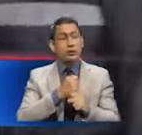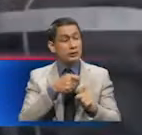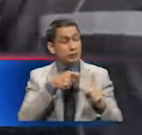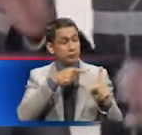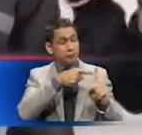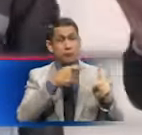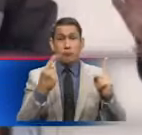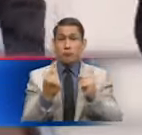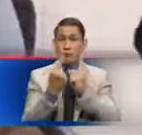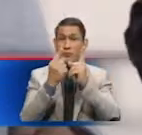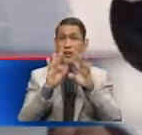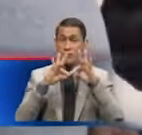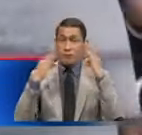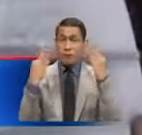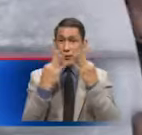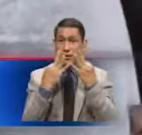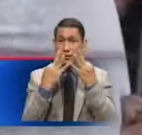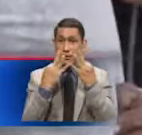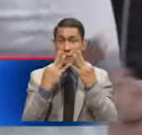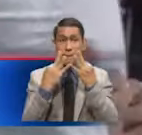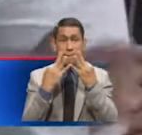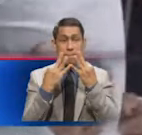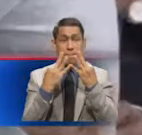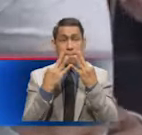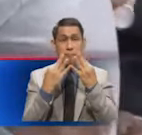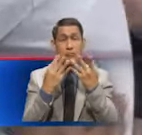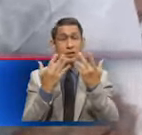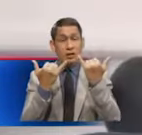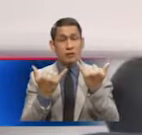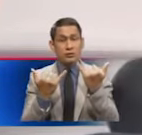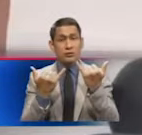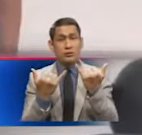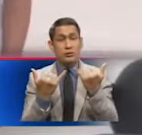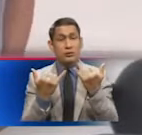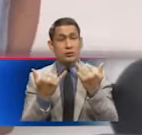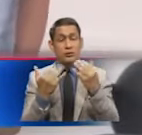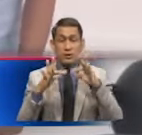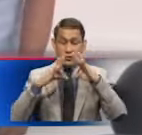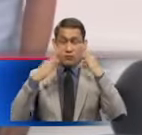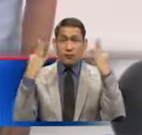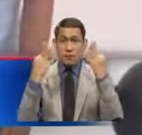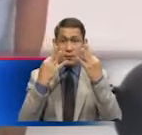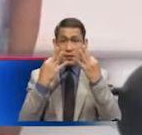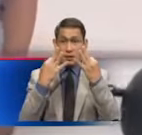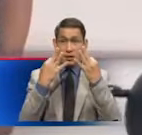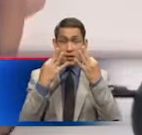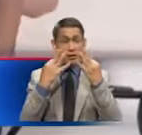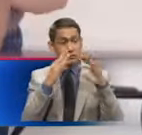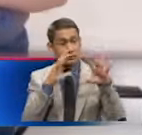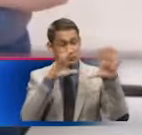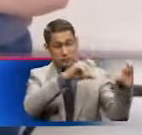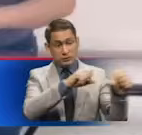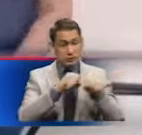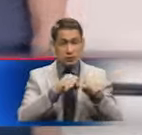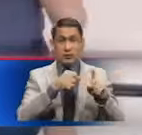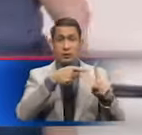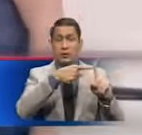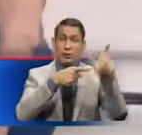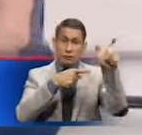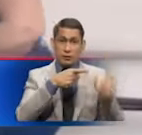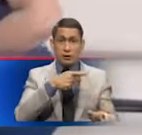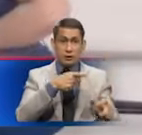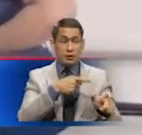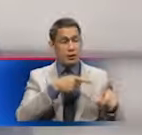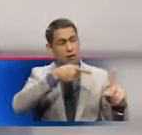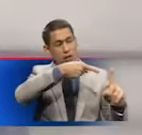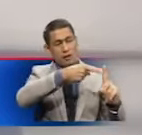del 2024. Durante los años en los cuales desapareció, una familia lo habría acogido. Sin embargo, él asegura que siempre extrañó